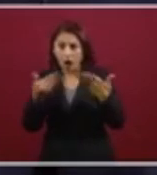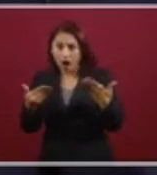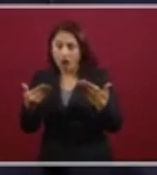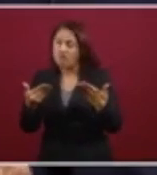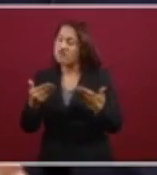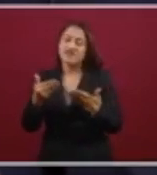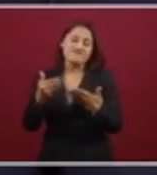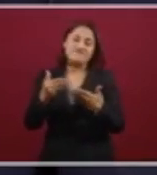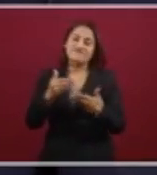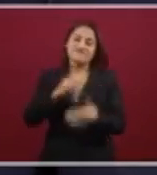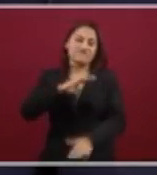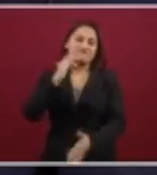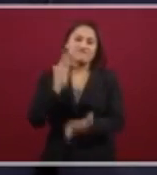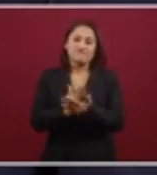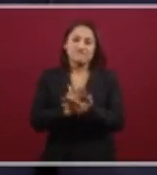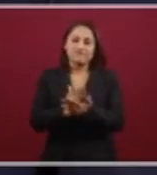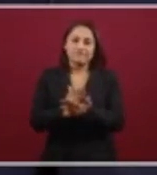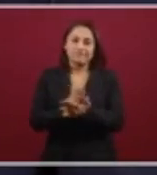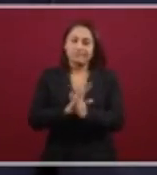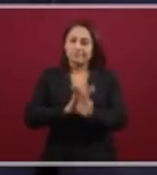se termina.